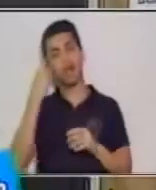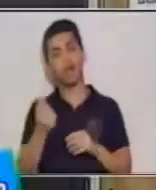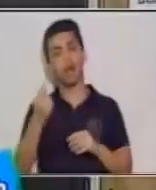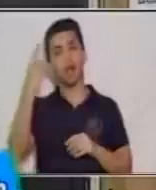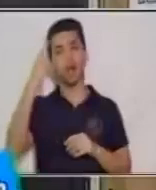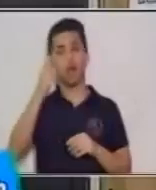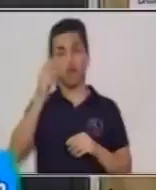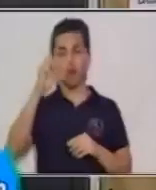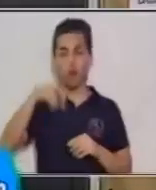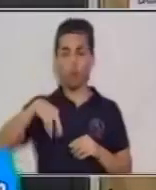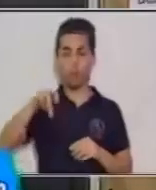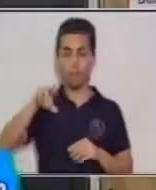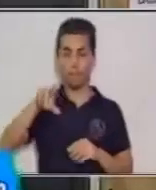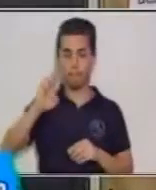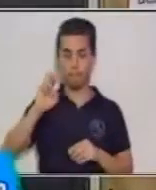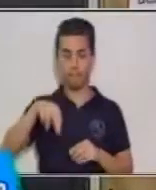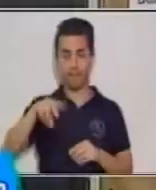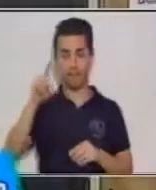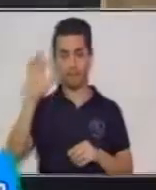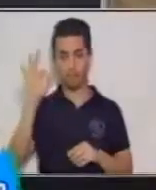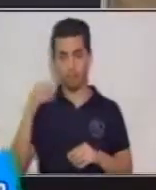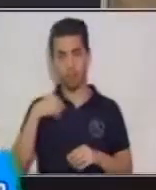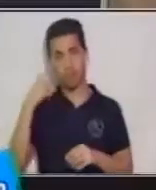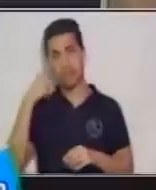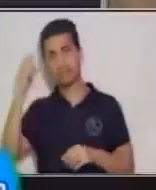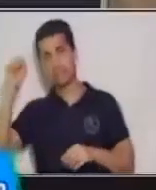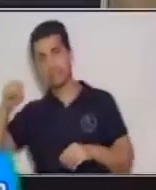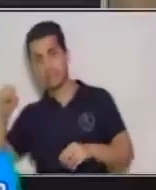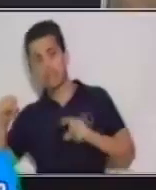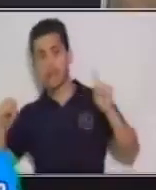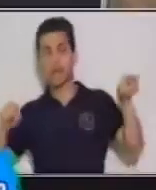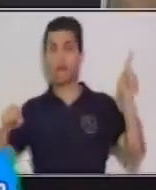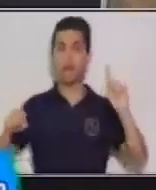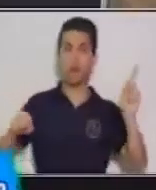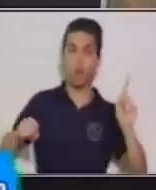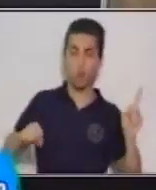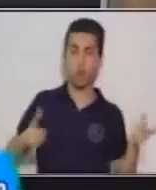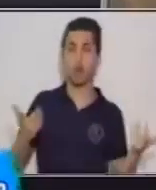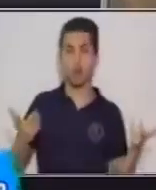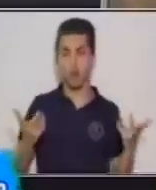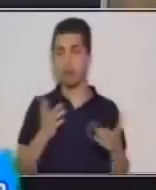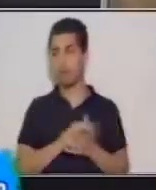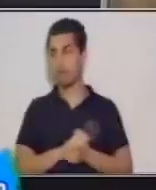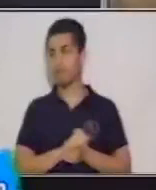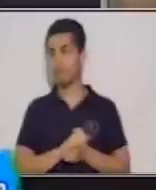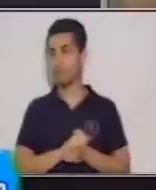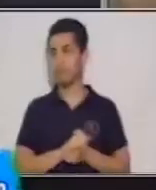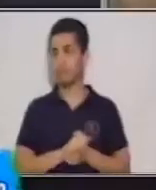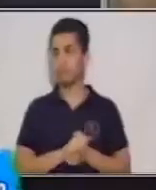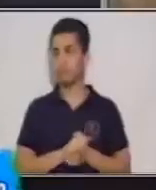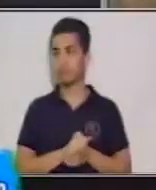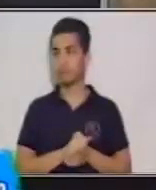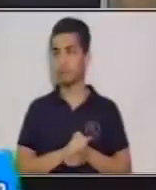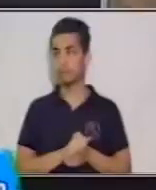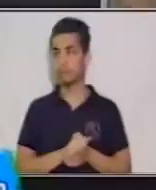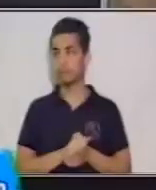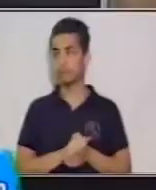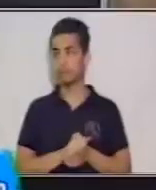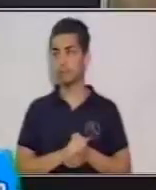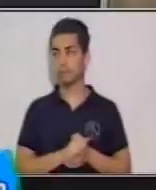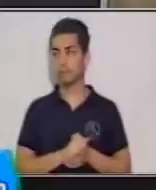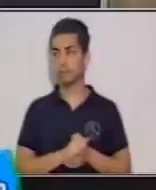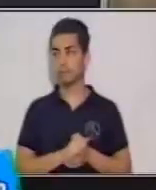no debemos hacer o que sí debemos hacer según sea el caso. Tenemos